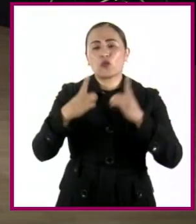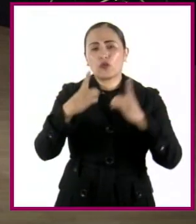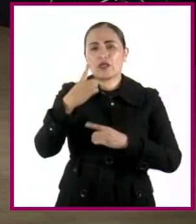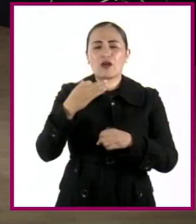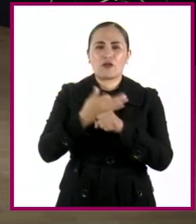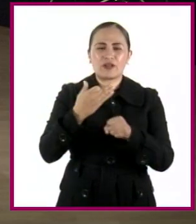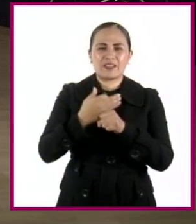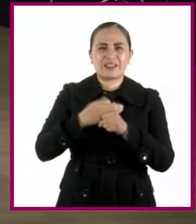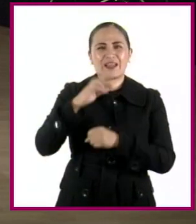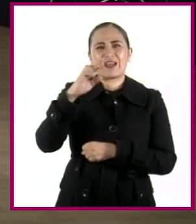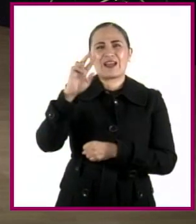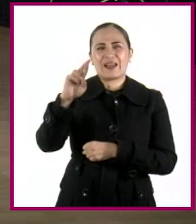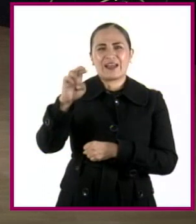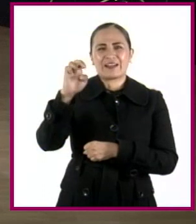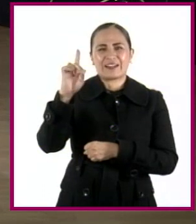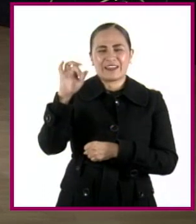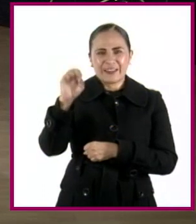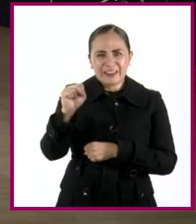redes regulatorias genéticas.